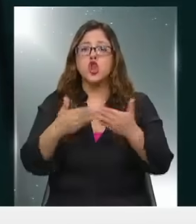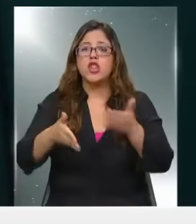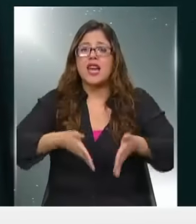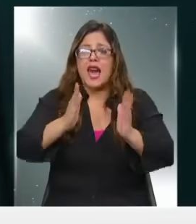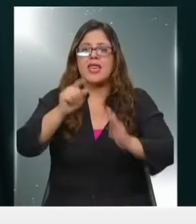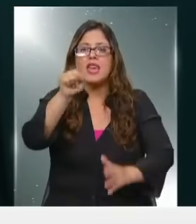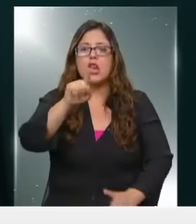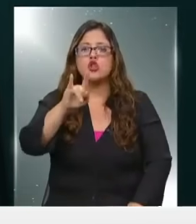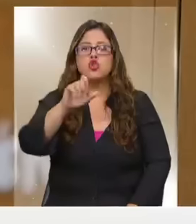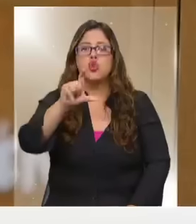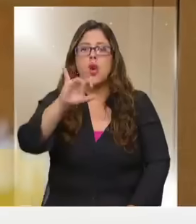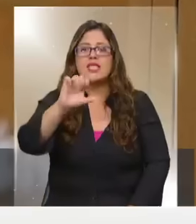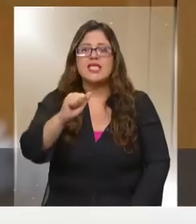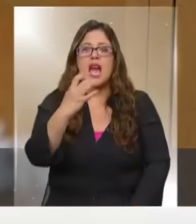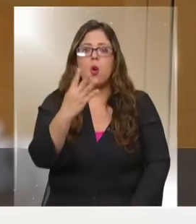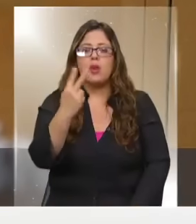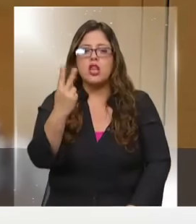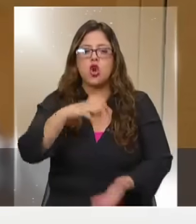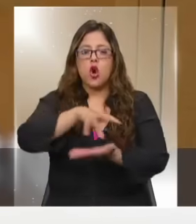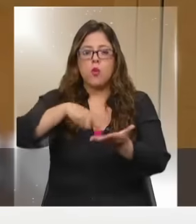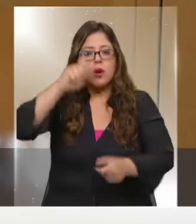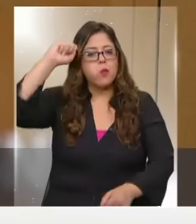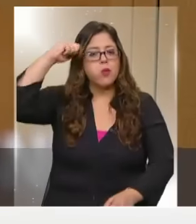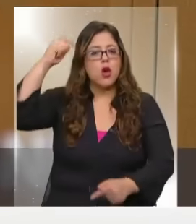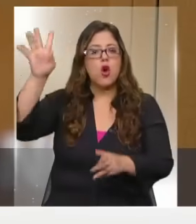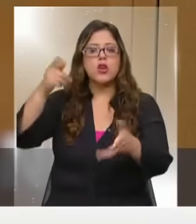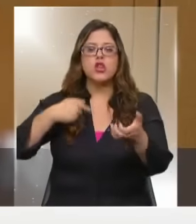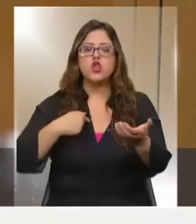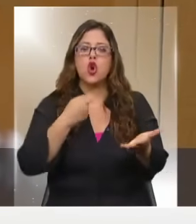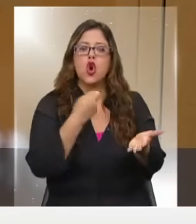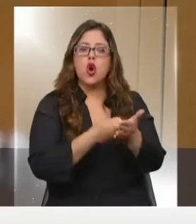en Providencia. Es que yo adquirí un teléfono acá que es robado.